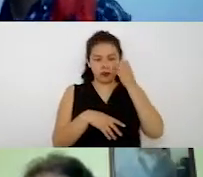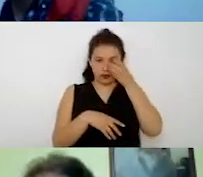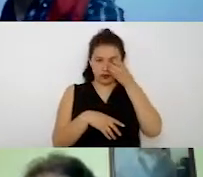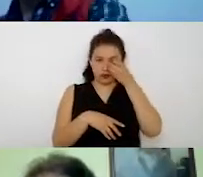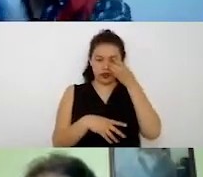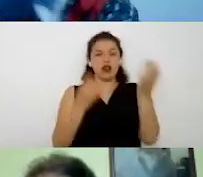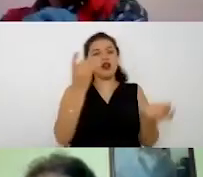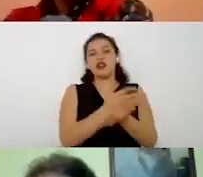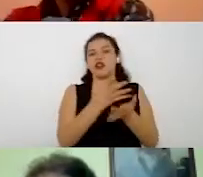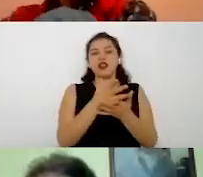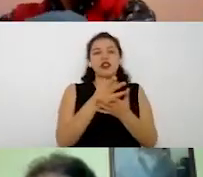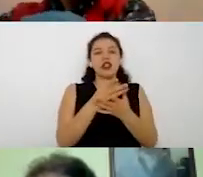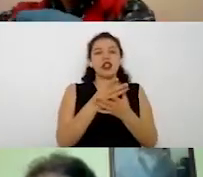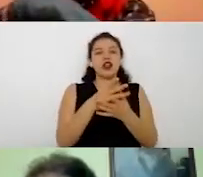apósitos